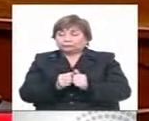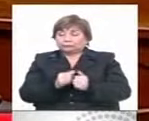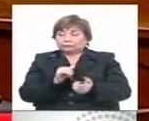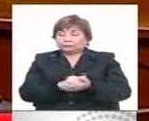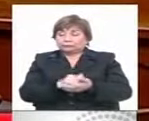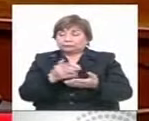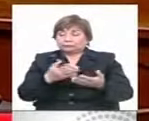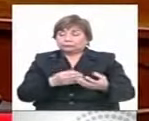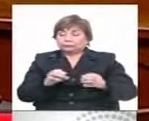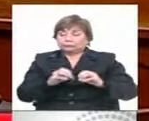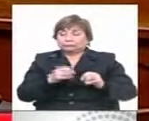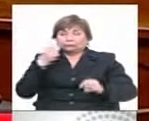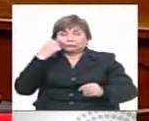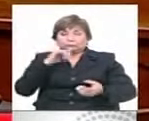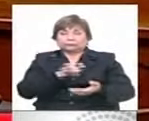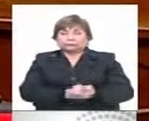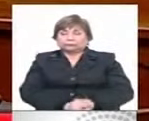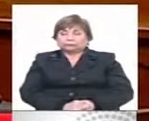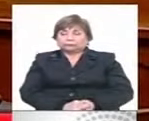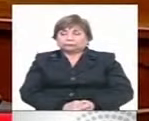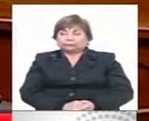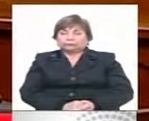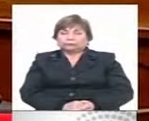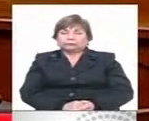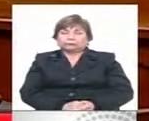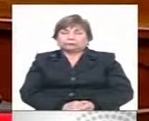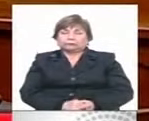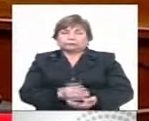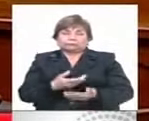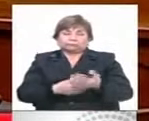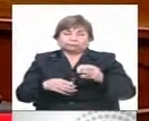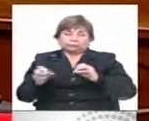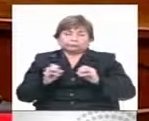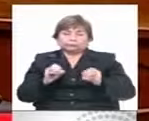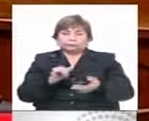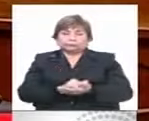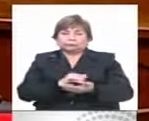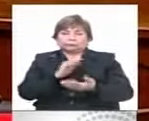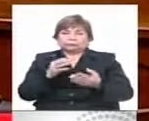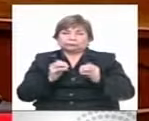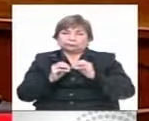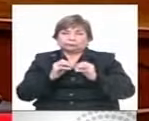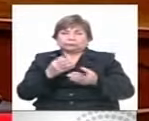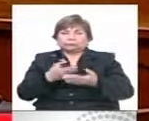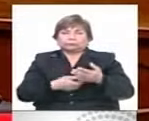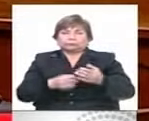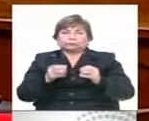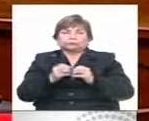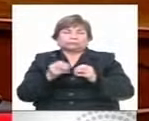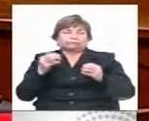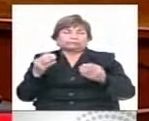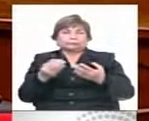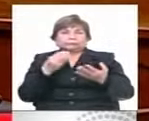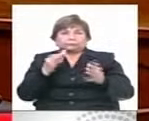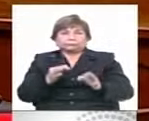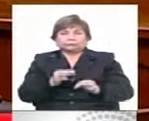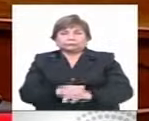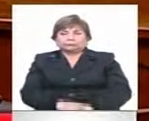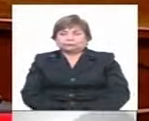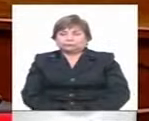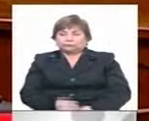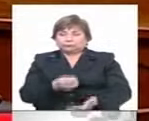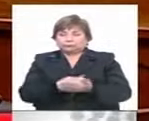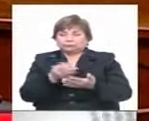entidades públicas para eliminar duplicidades de funciones entre entidades o ineficiencias en el gasto